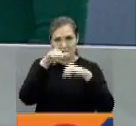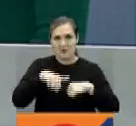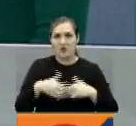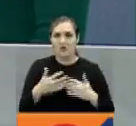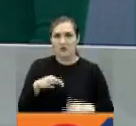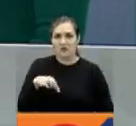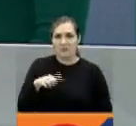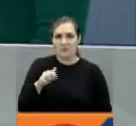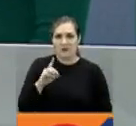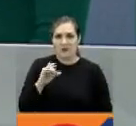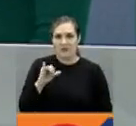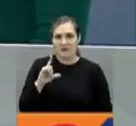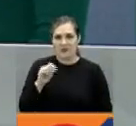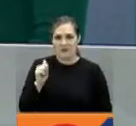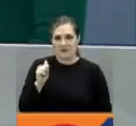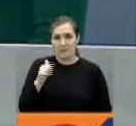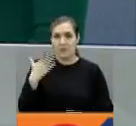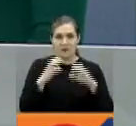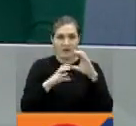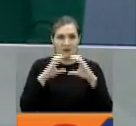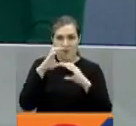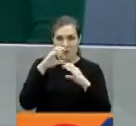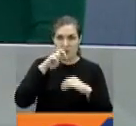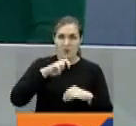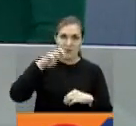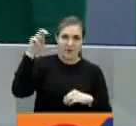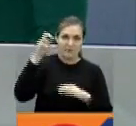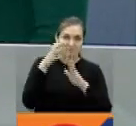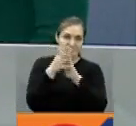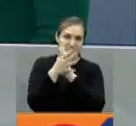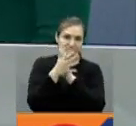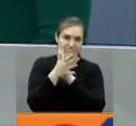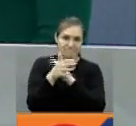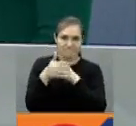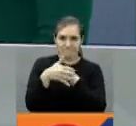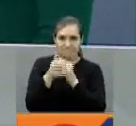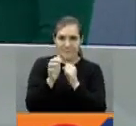de Padilla, en el norte del departamento del Cauca, Carlos Gutiérrez, RTVC Noticias Conectados 24/7.